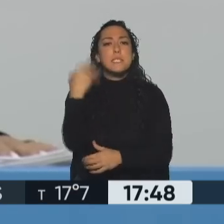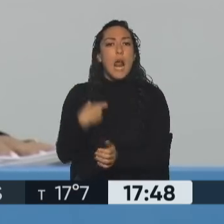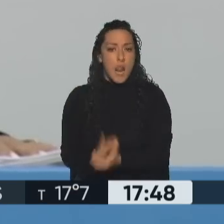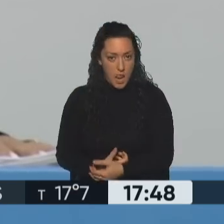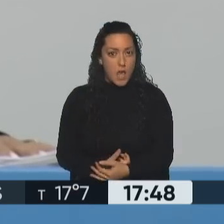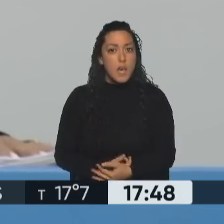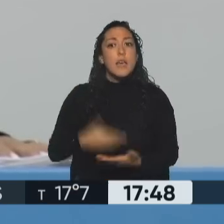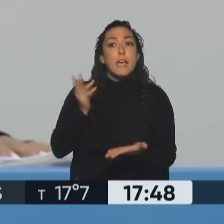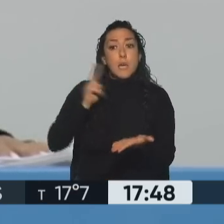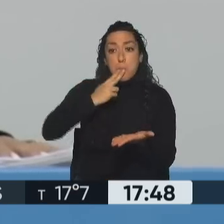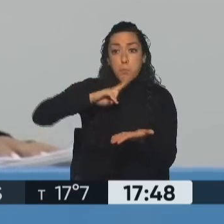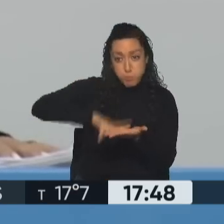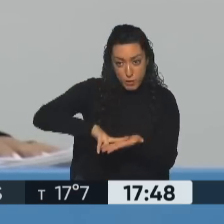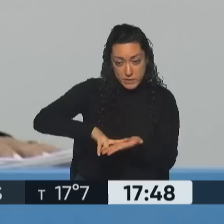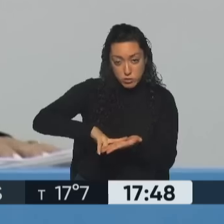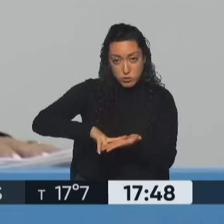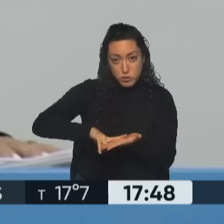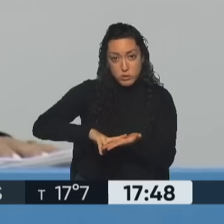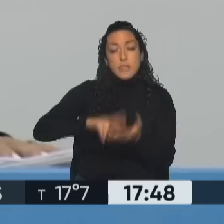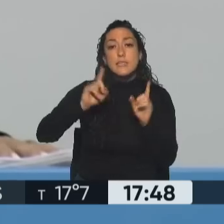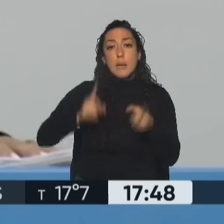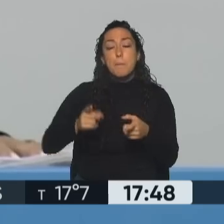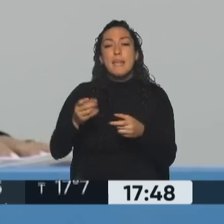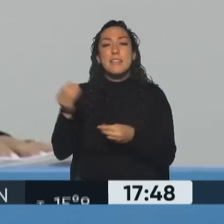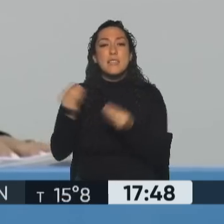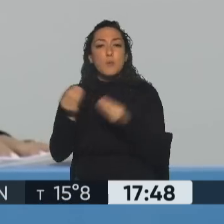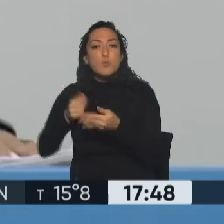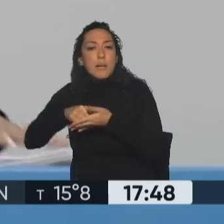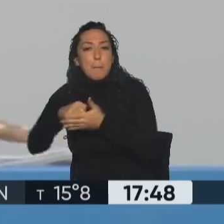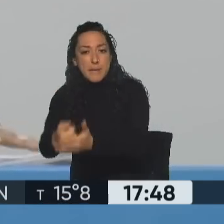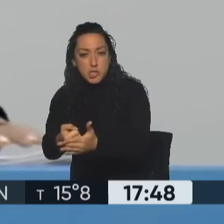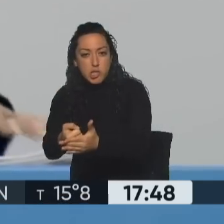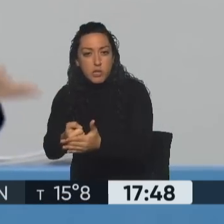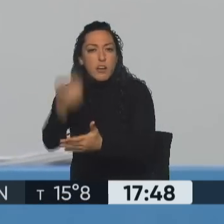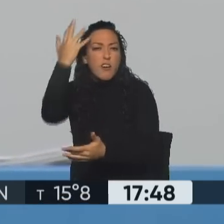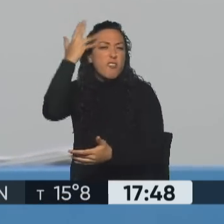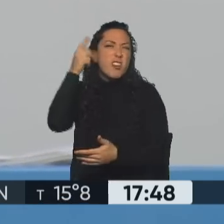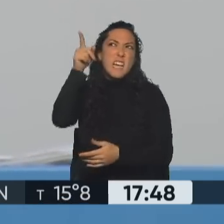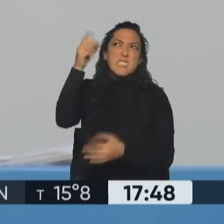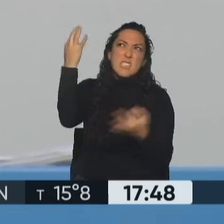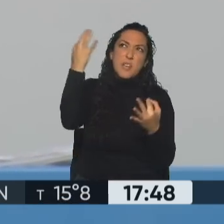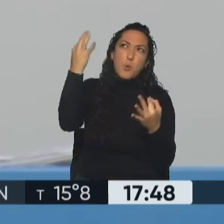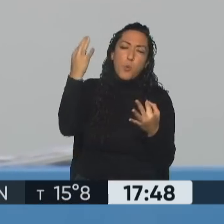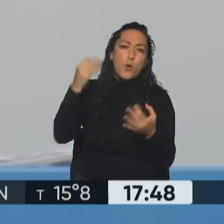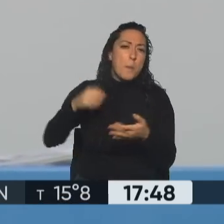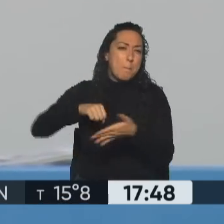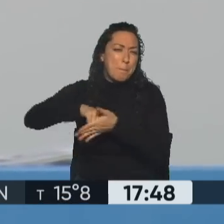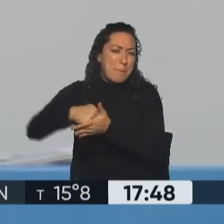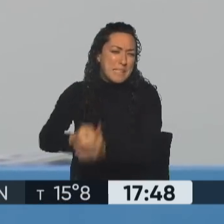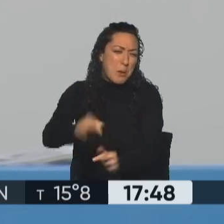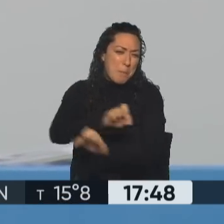Impuestos y la presión tributaria. Francia debe ser el país de mayor presión tributaria